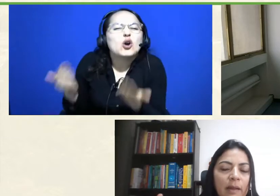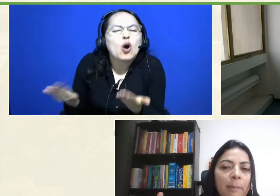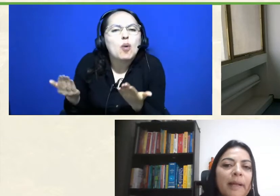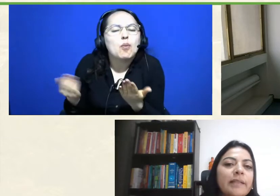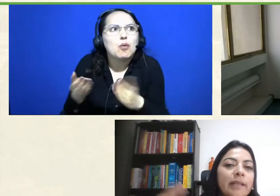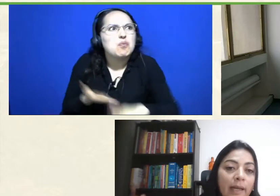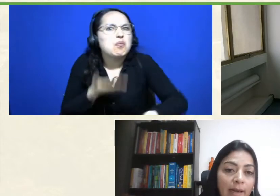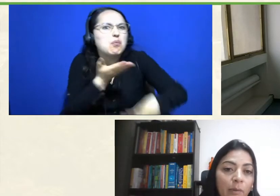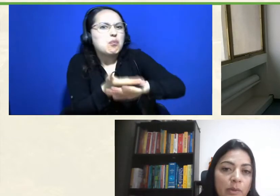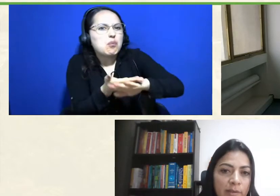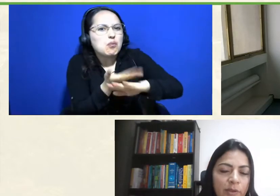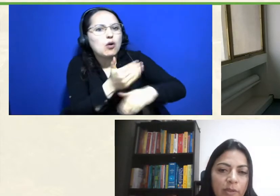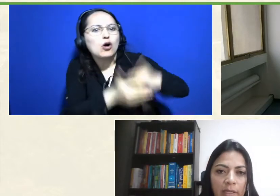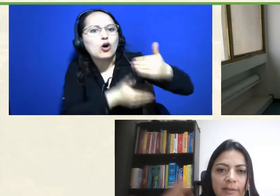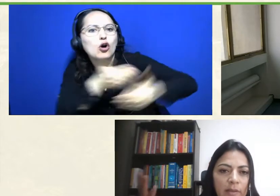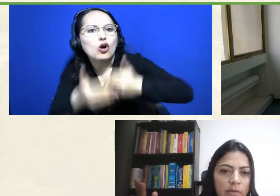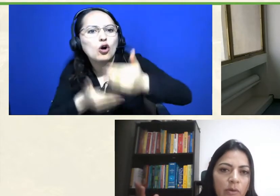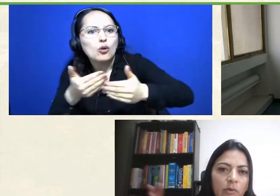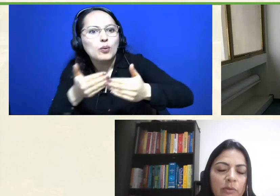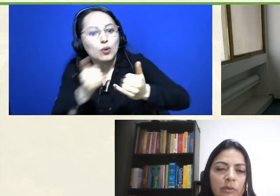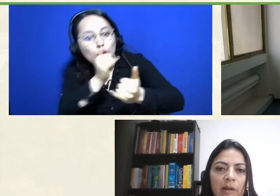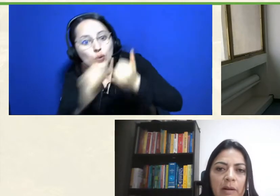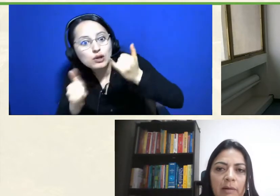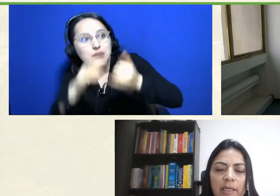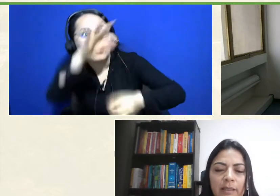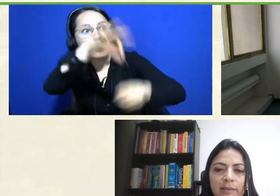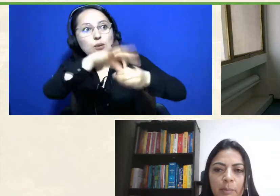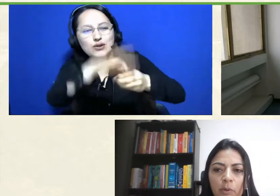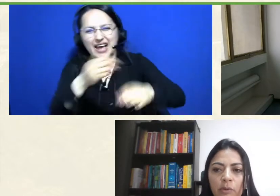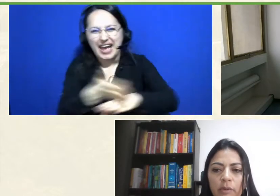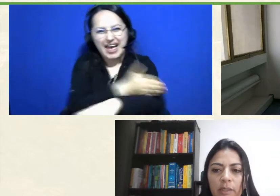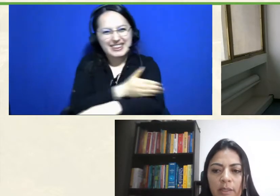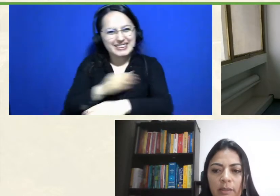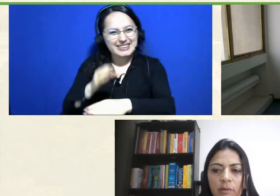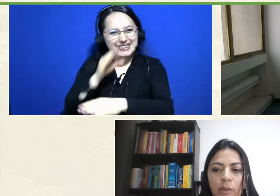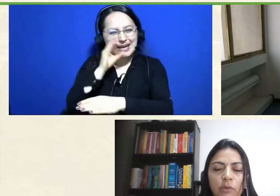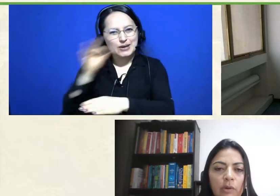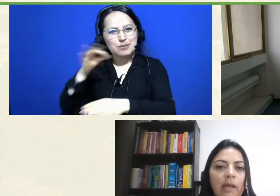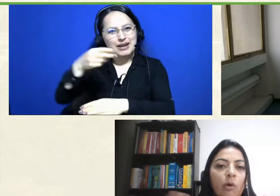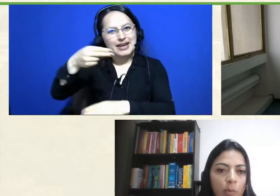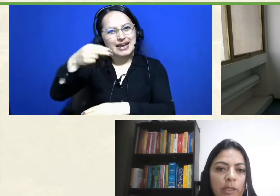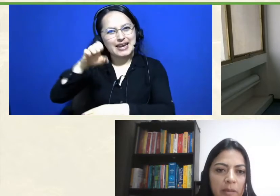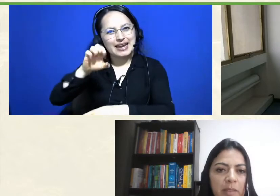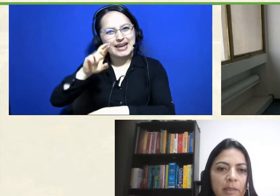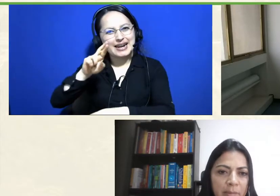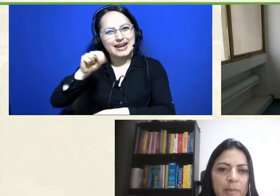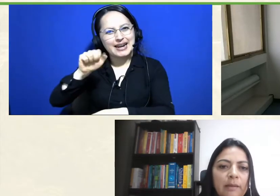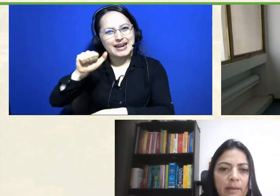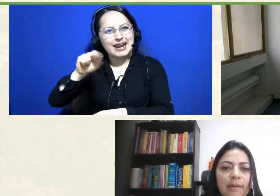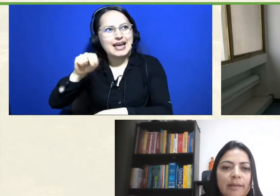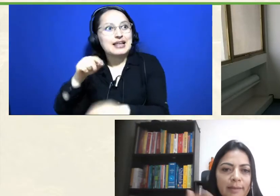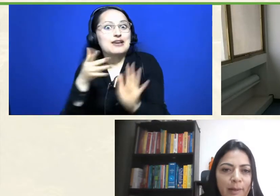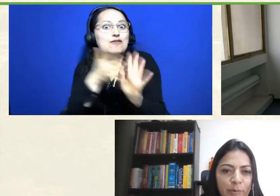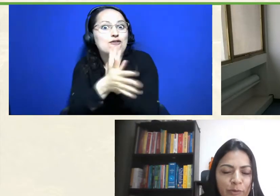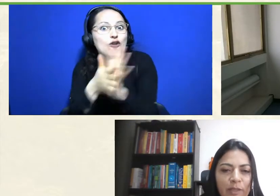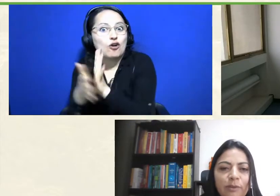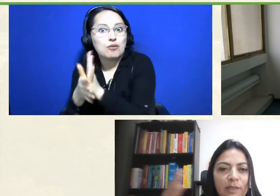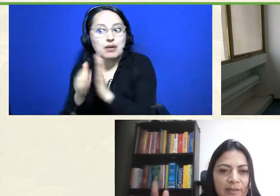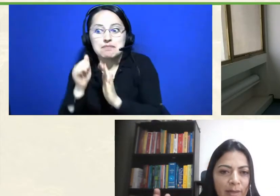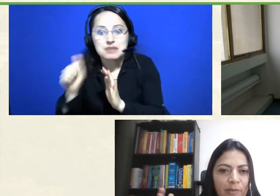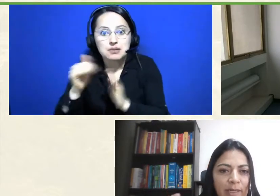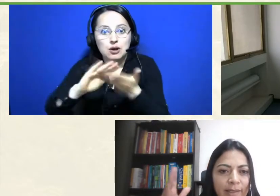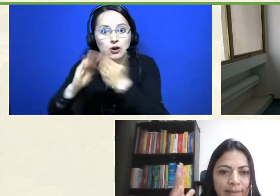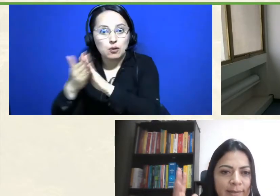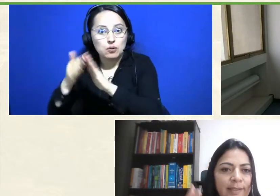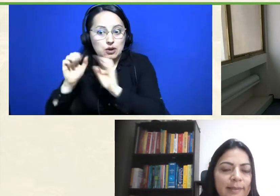pasar para llegar a la votación de las que nos hablaba Hernán hace poco, cuando la comunidad misma también, desde la postulación